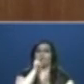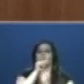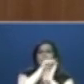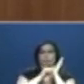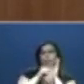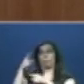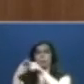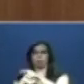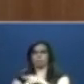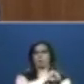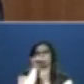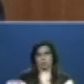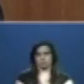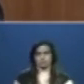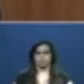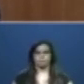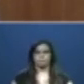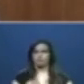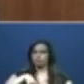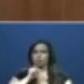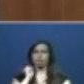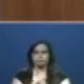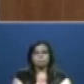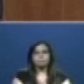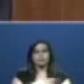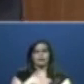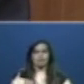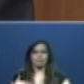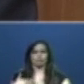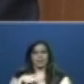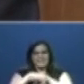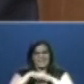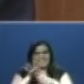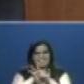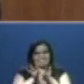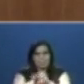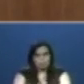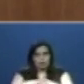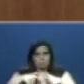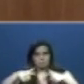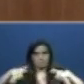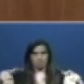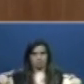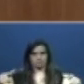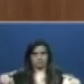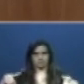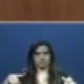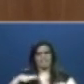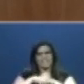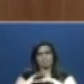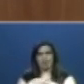la media Nacional Nuestra apuesta es de hecho seguir construyendo una red de servicios y no una red de